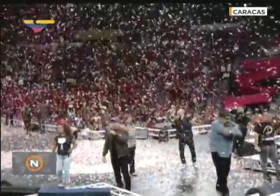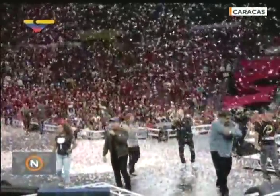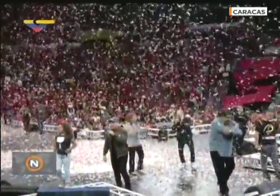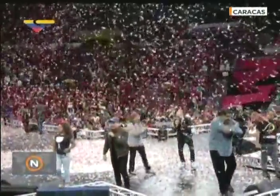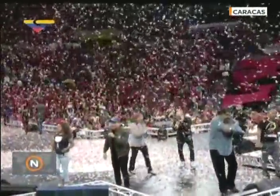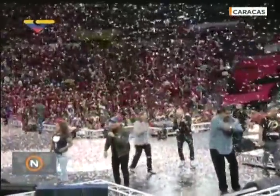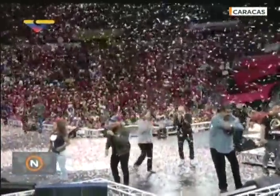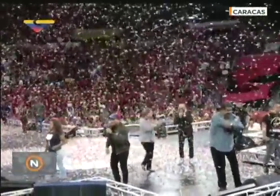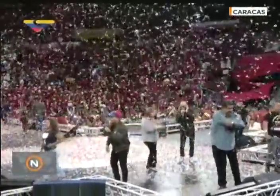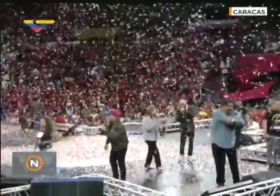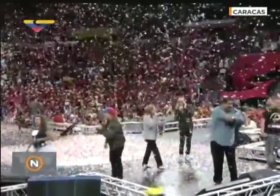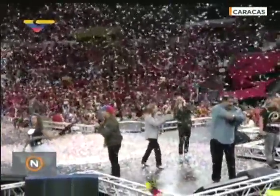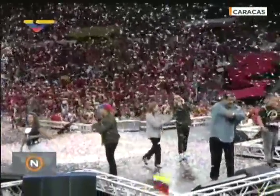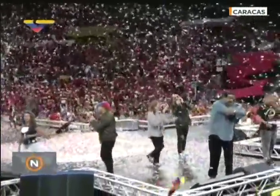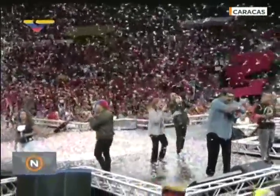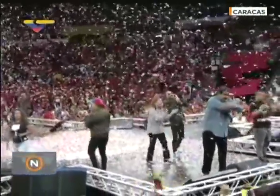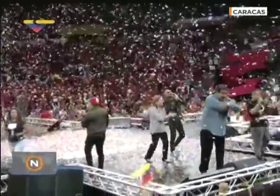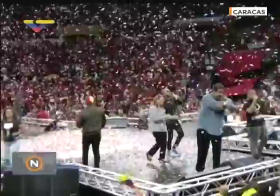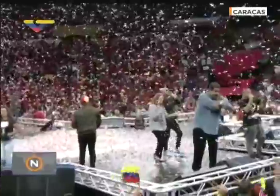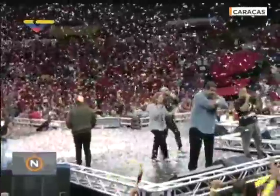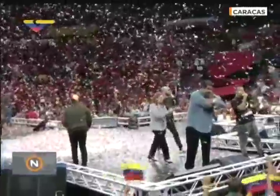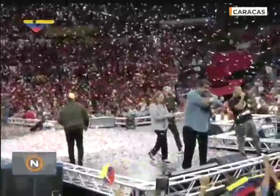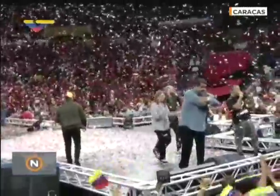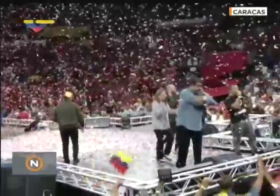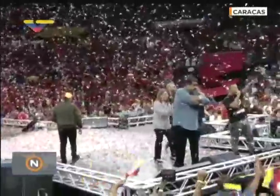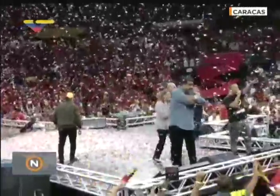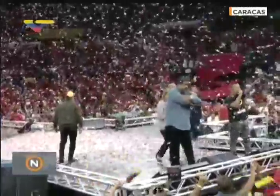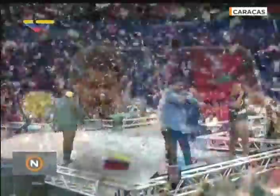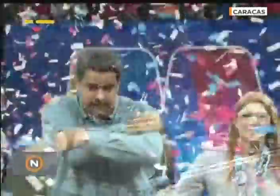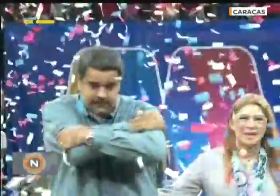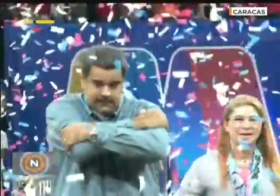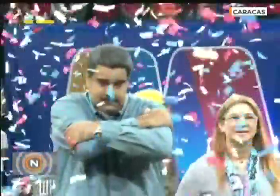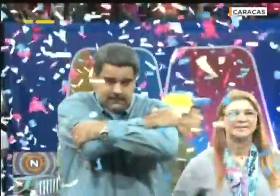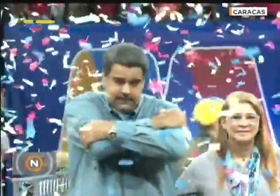pueblo porque es revolucionario.